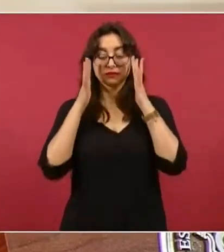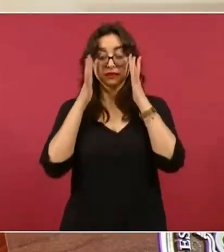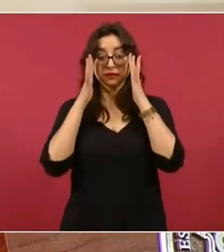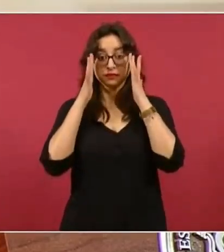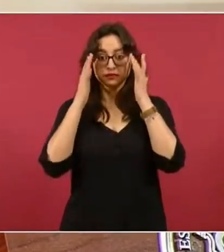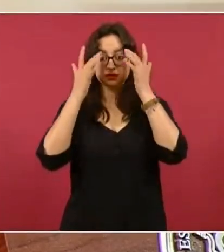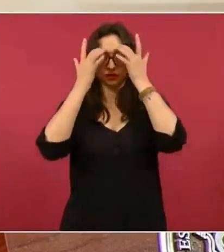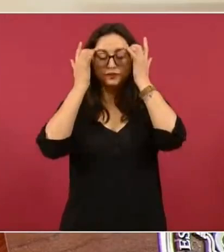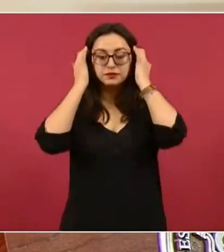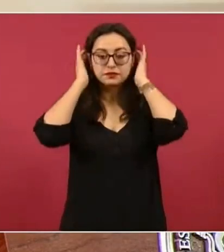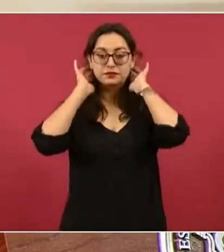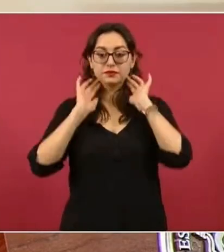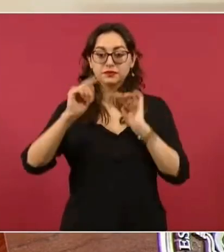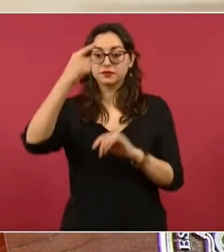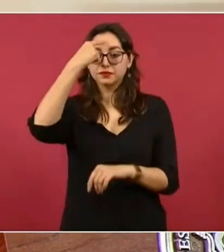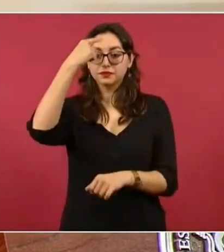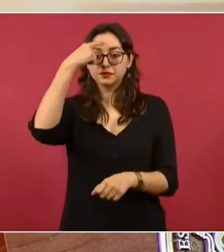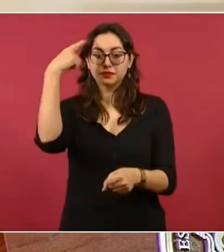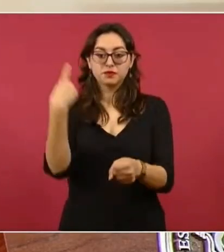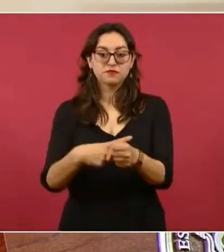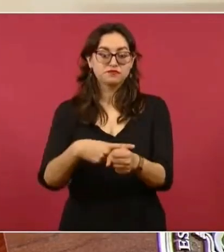Una enfermedad.